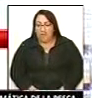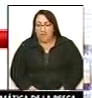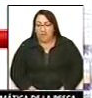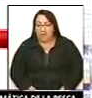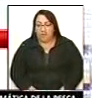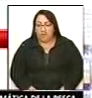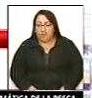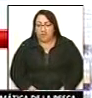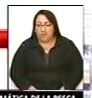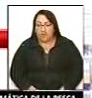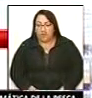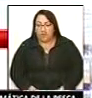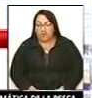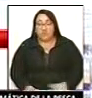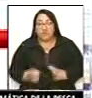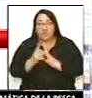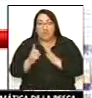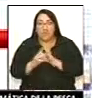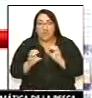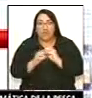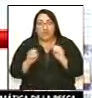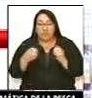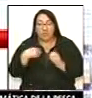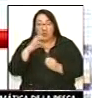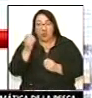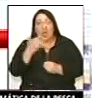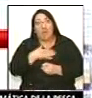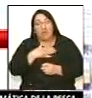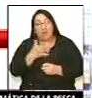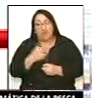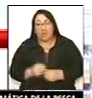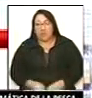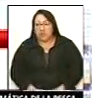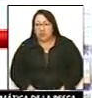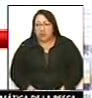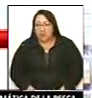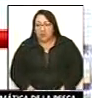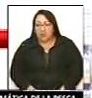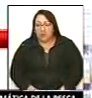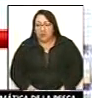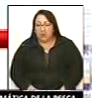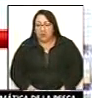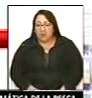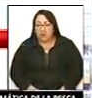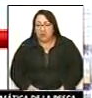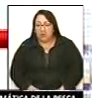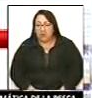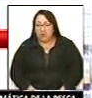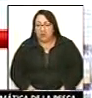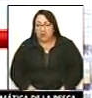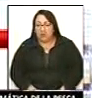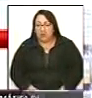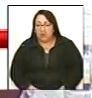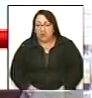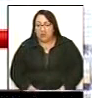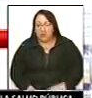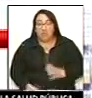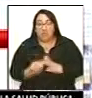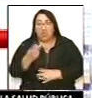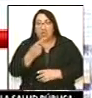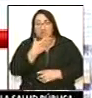Es decir, yo creo, a mí me parece, este modelo, tengo la impresión que es